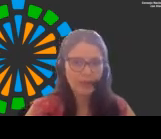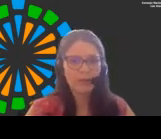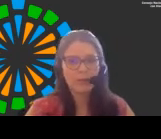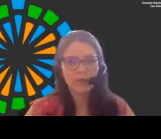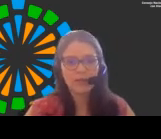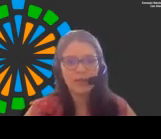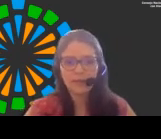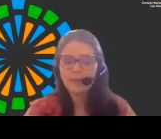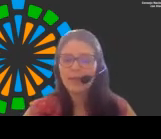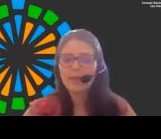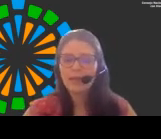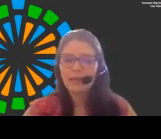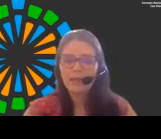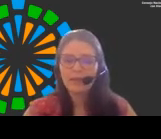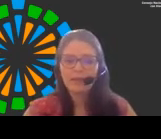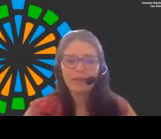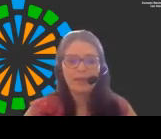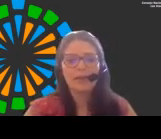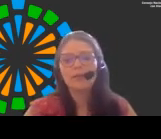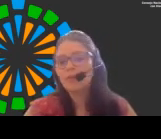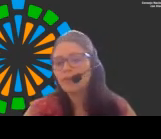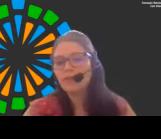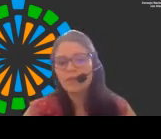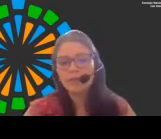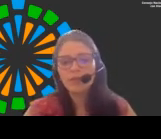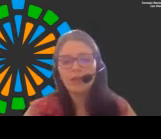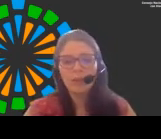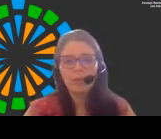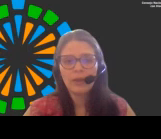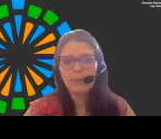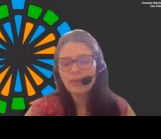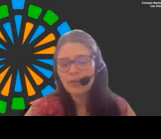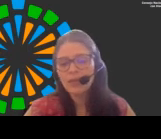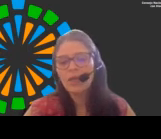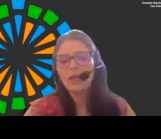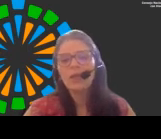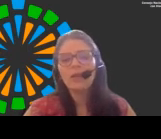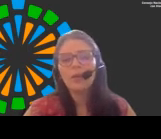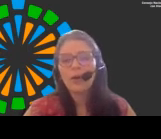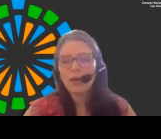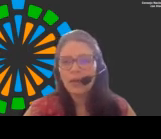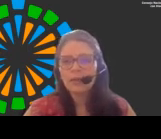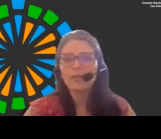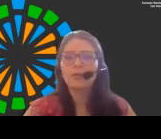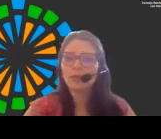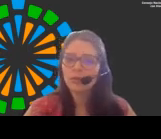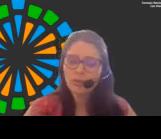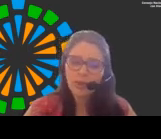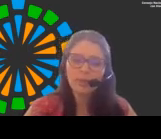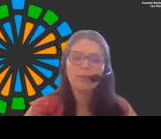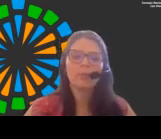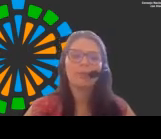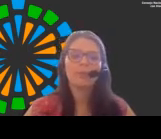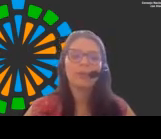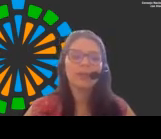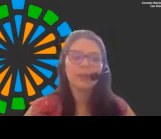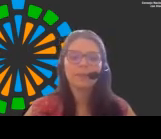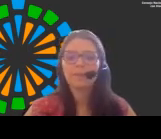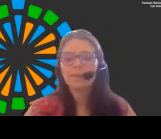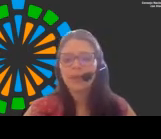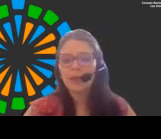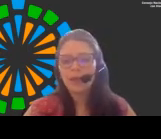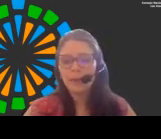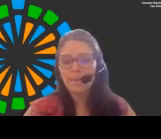verdad Entonces sí es son cifras que nos tienen que poner a pensar y ojalá si nosotros tuviéramos la